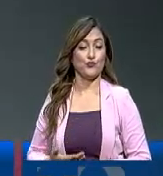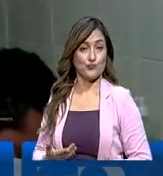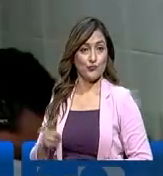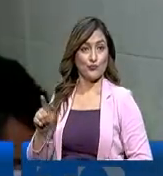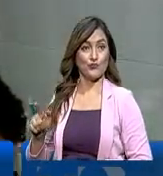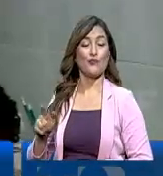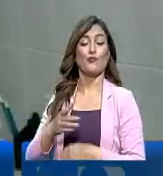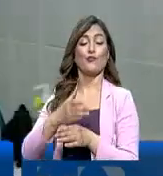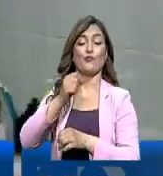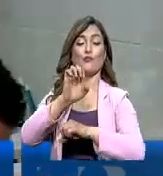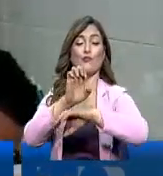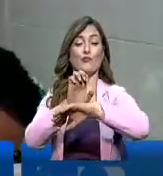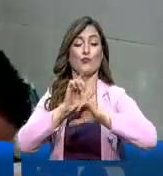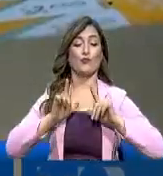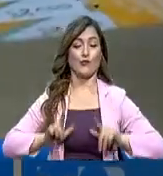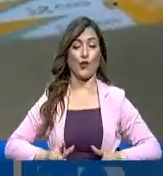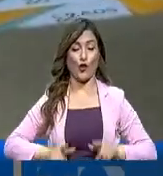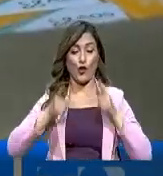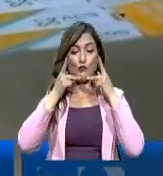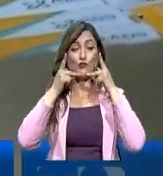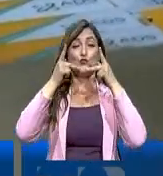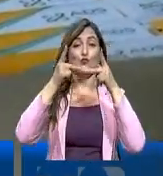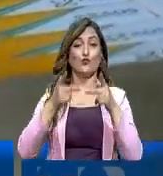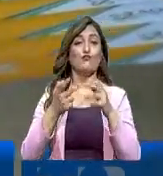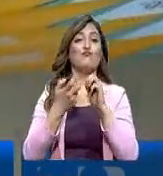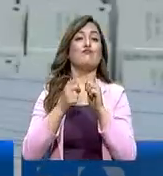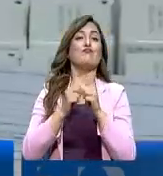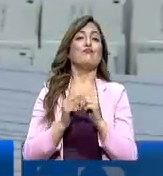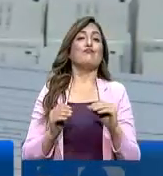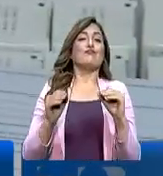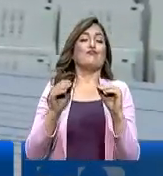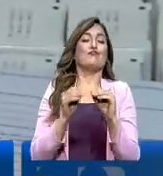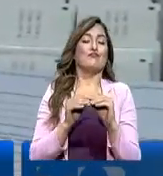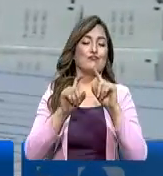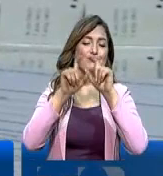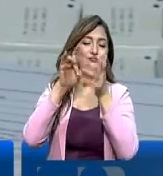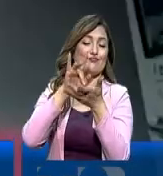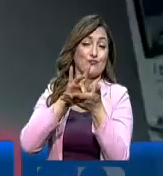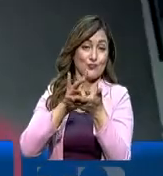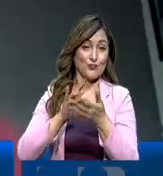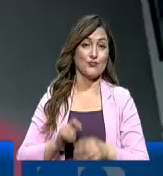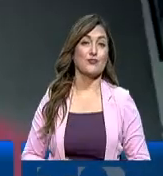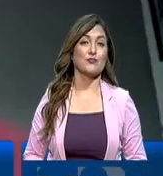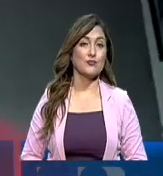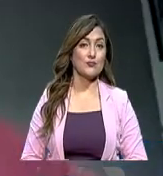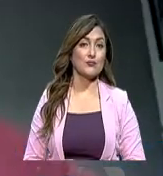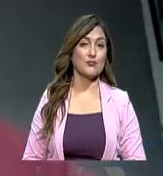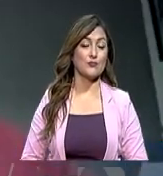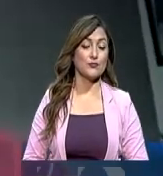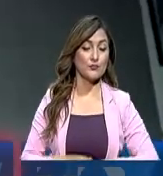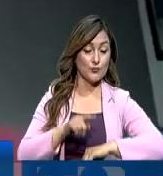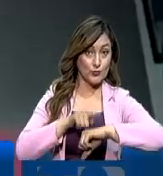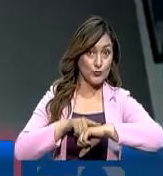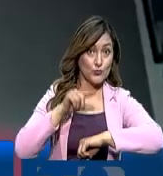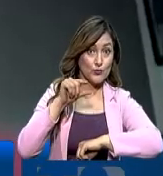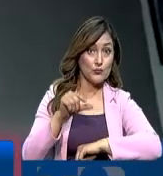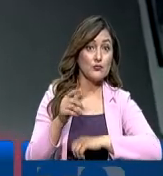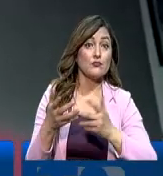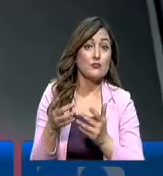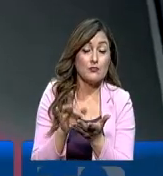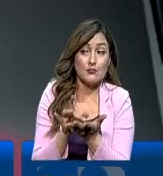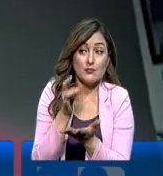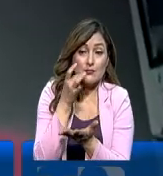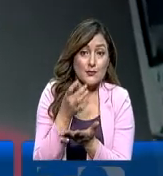pública sostiene que a esto hay que sumar otro problema al que se enfrentan las farmacéuticas en periodos cortos de tiempo obtener los